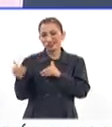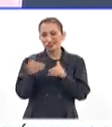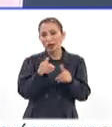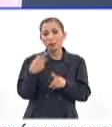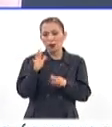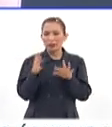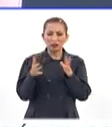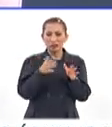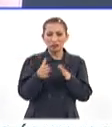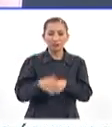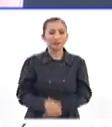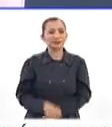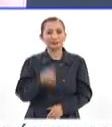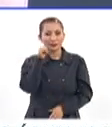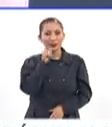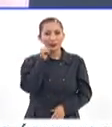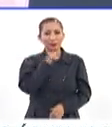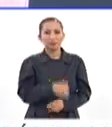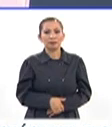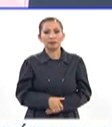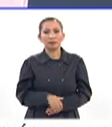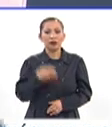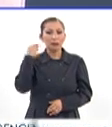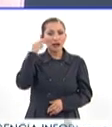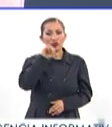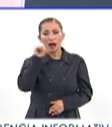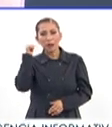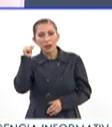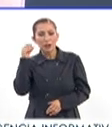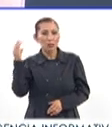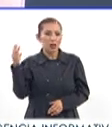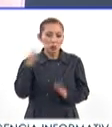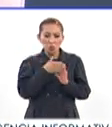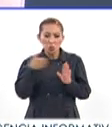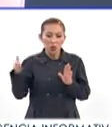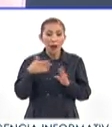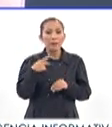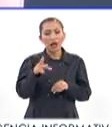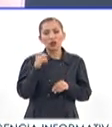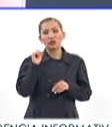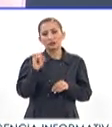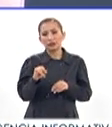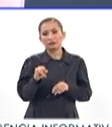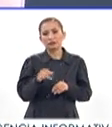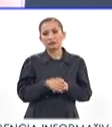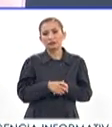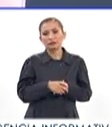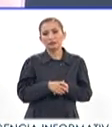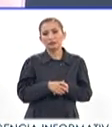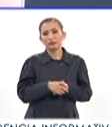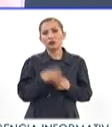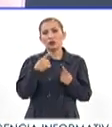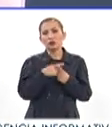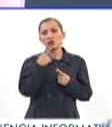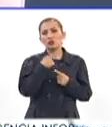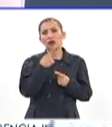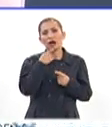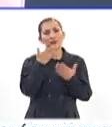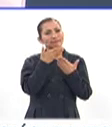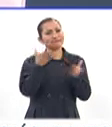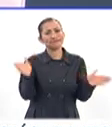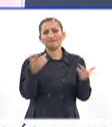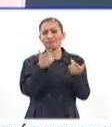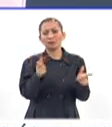temporadas, pero más o menos son casi siempre, es en marzo, abril, mayo. Pero sí, o sea, la Cruz Roja está